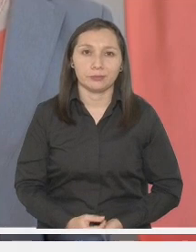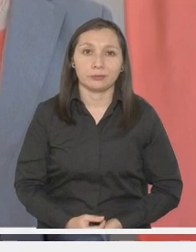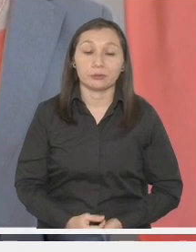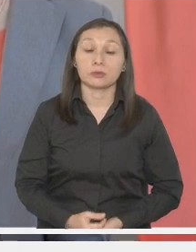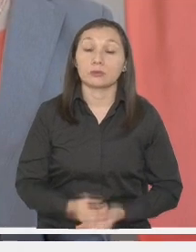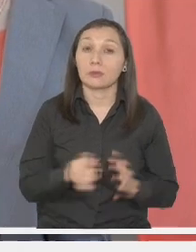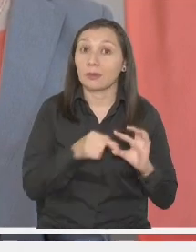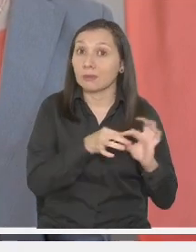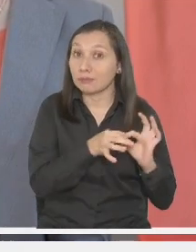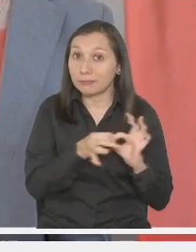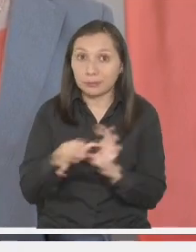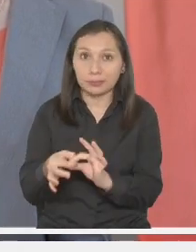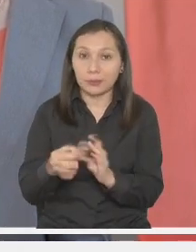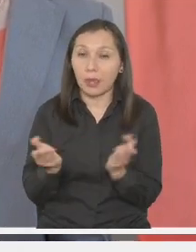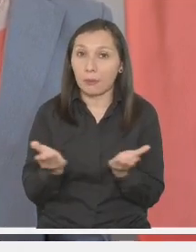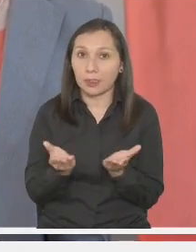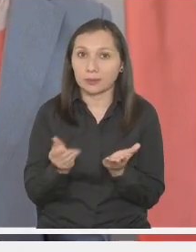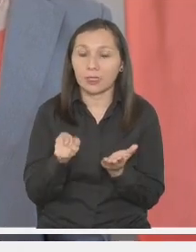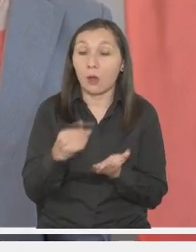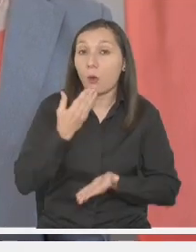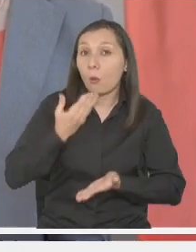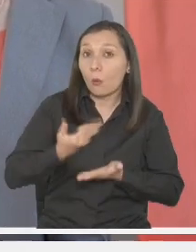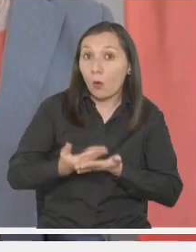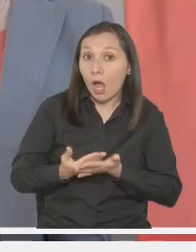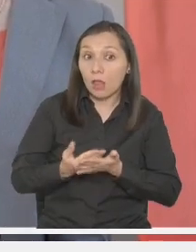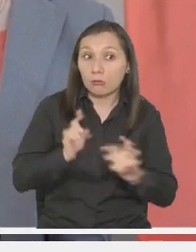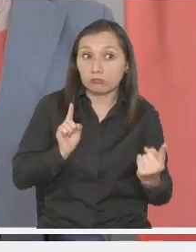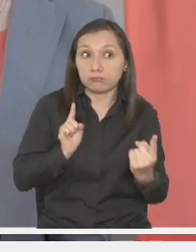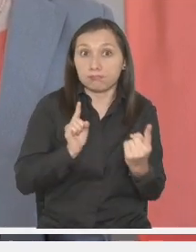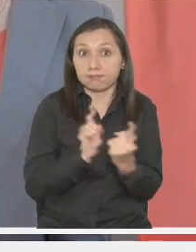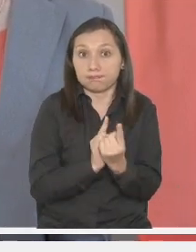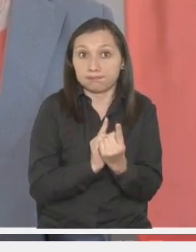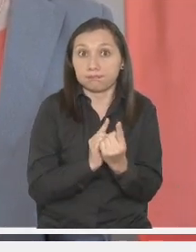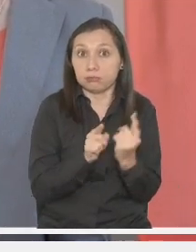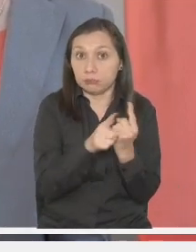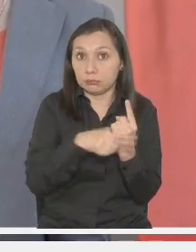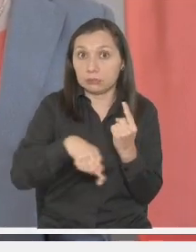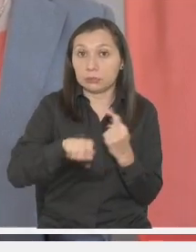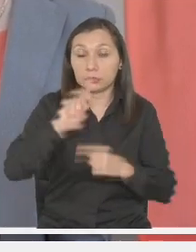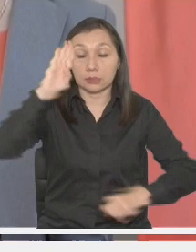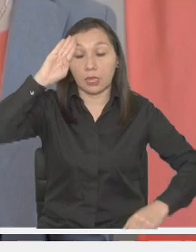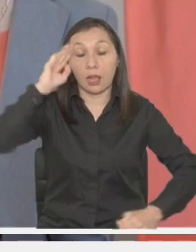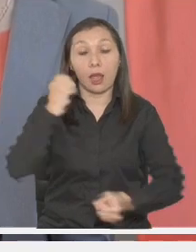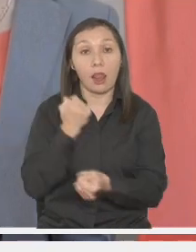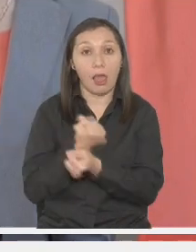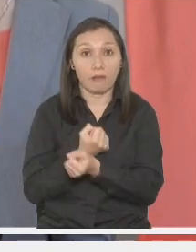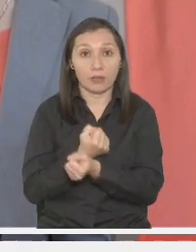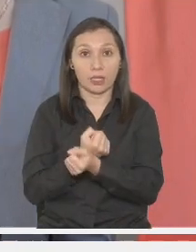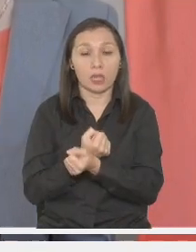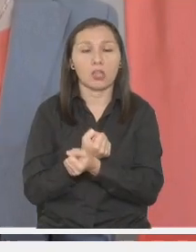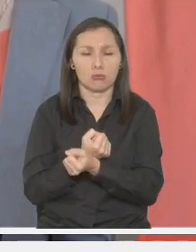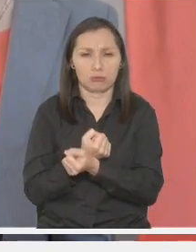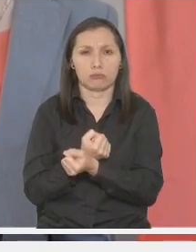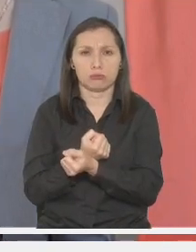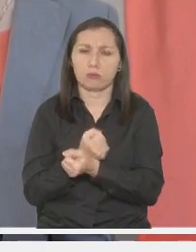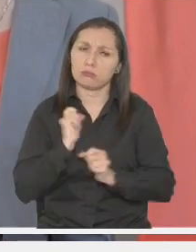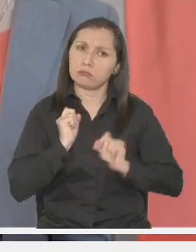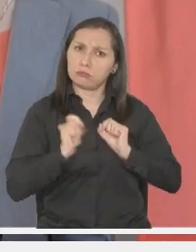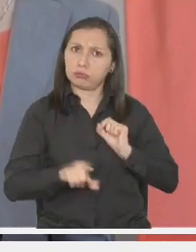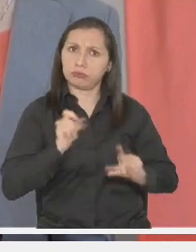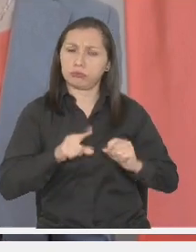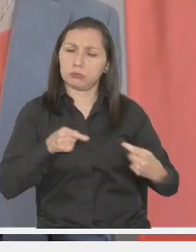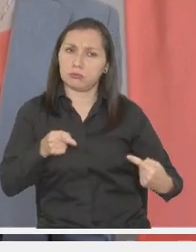Y que por lo tanto, cuando se encuentren con ellos, Carabineros se va a